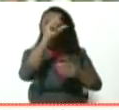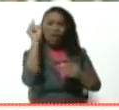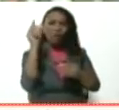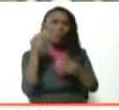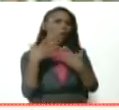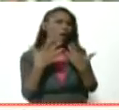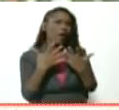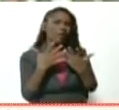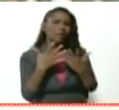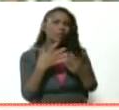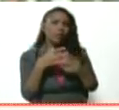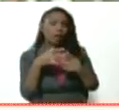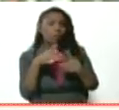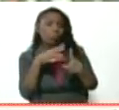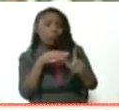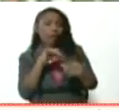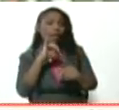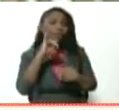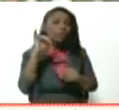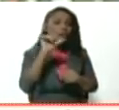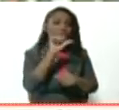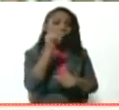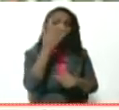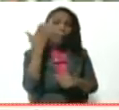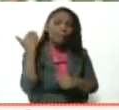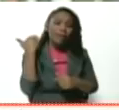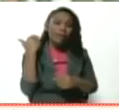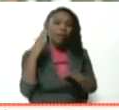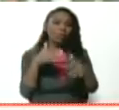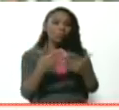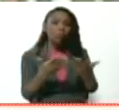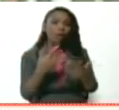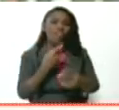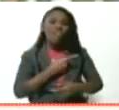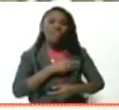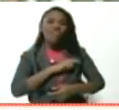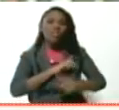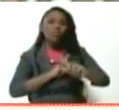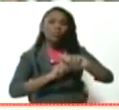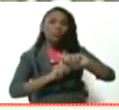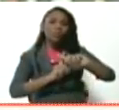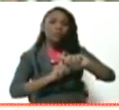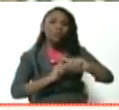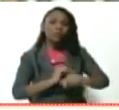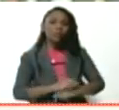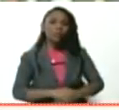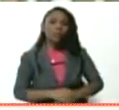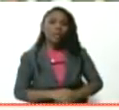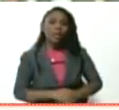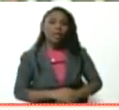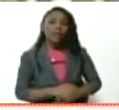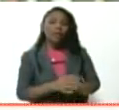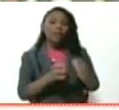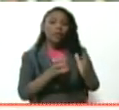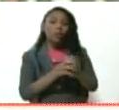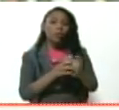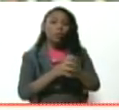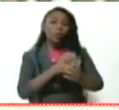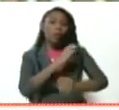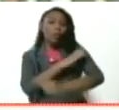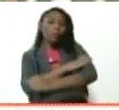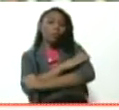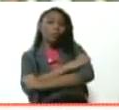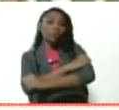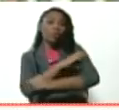¿en qué se puede ahondar? En la denuncia que se hizo la semana pasada en cuanto a los falsos positivos por parte de la